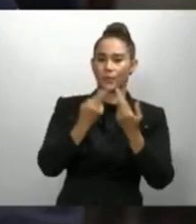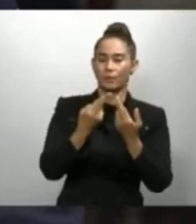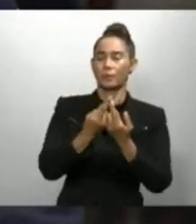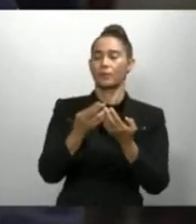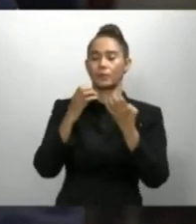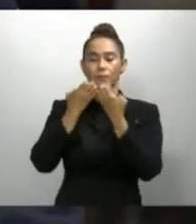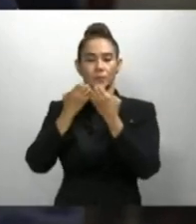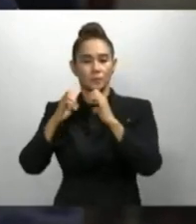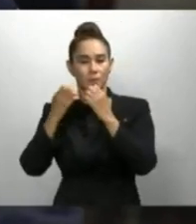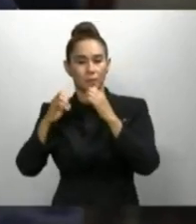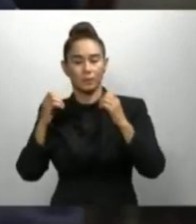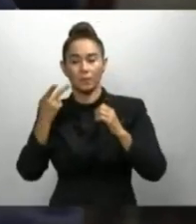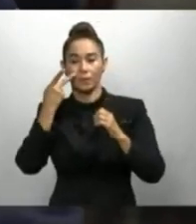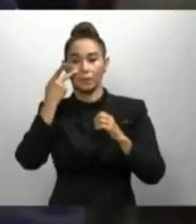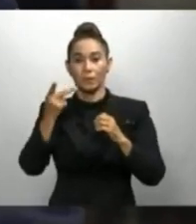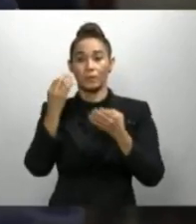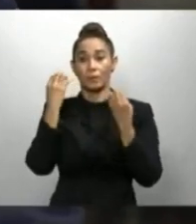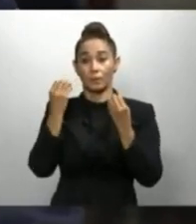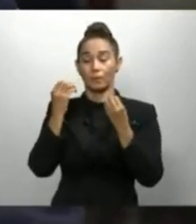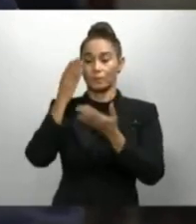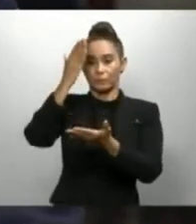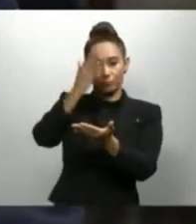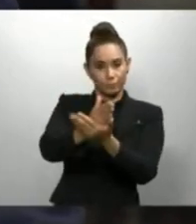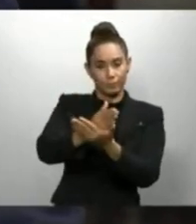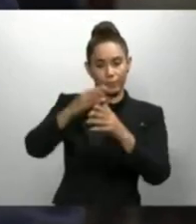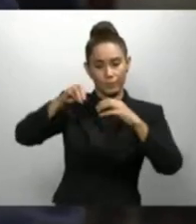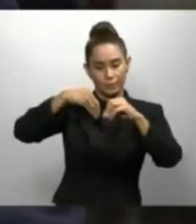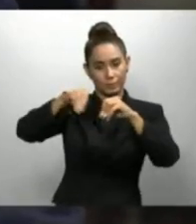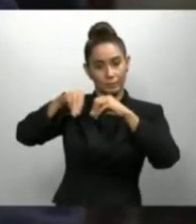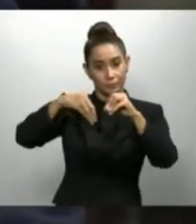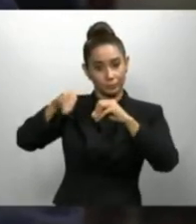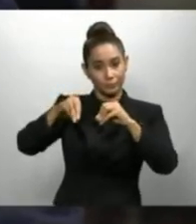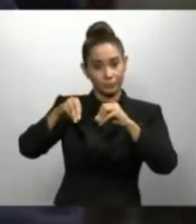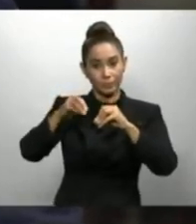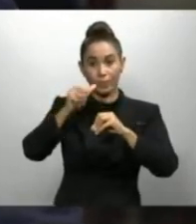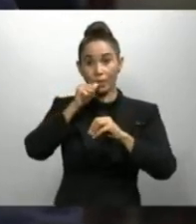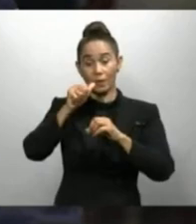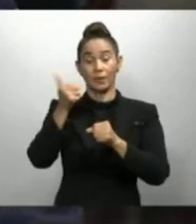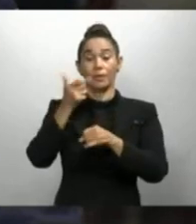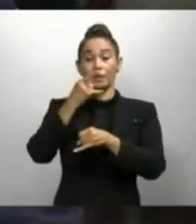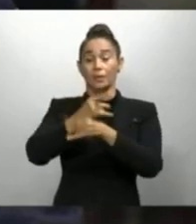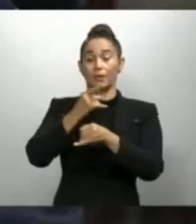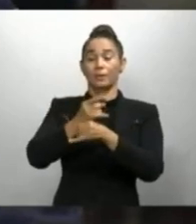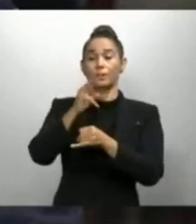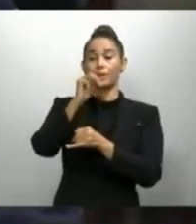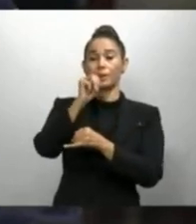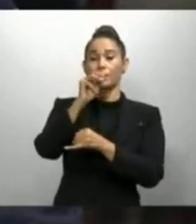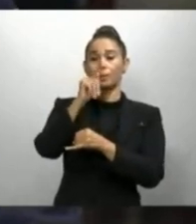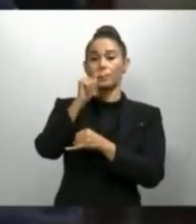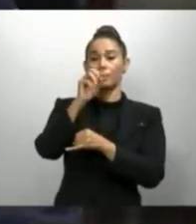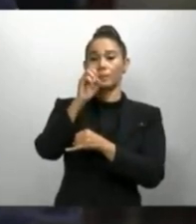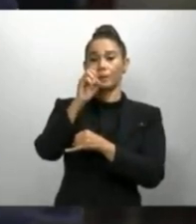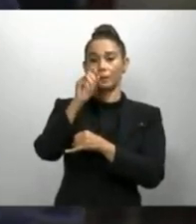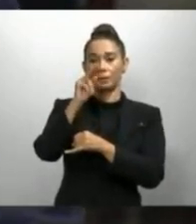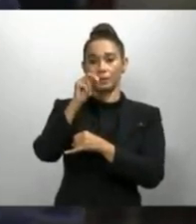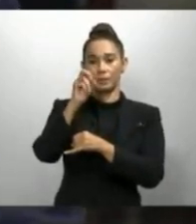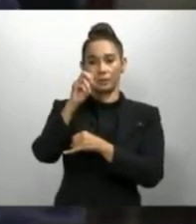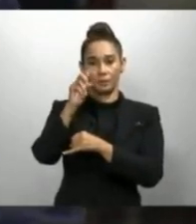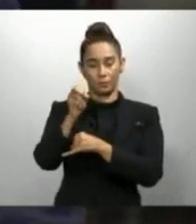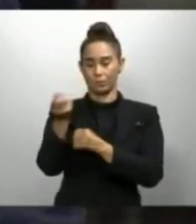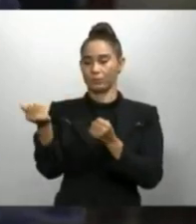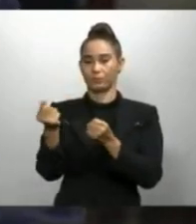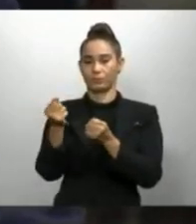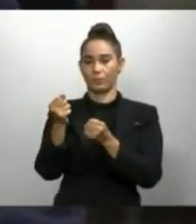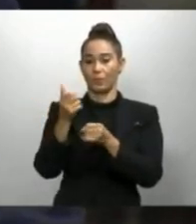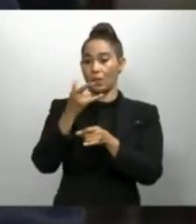los esfuerzos para la regularización del ingreso de metanol al país y la fabricación de productos con alcohol adulterado